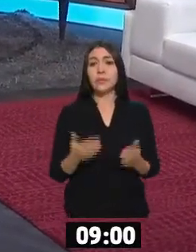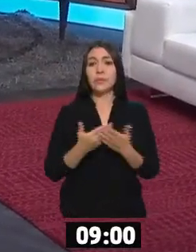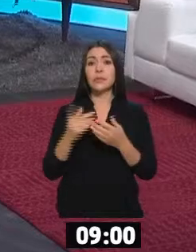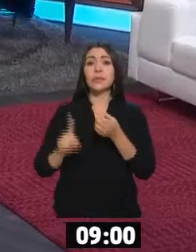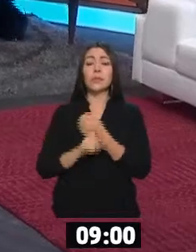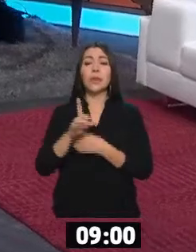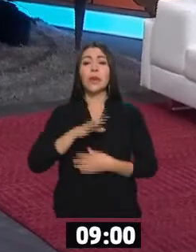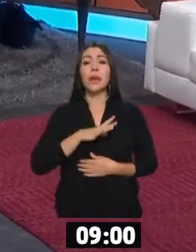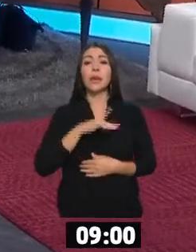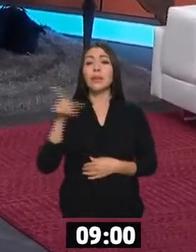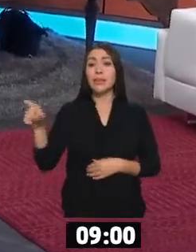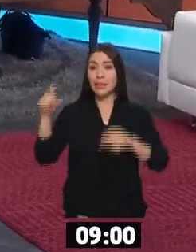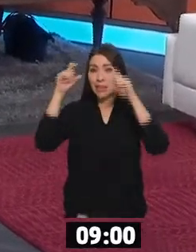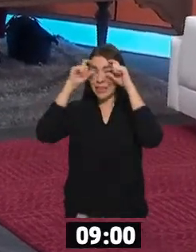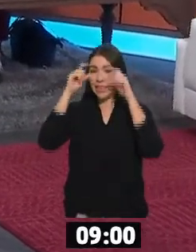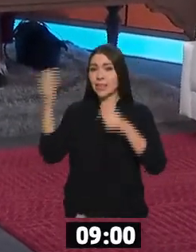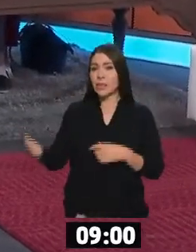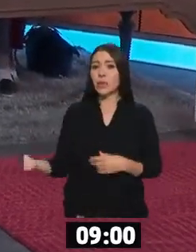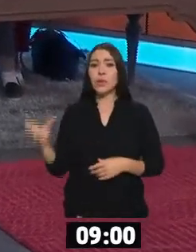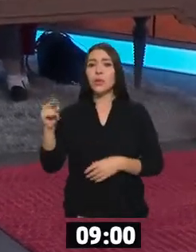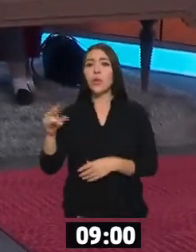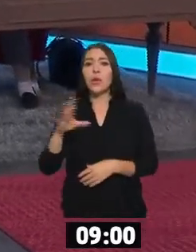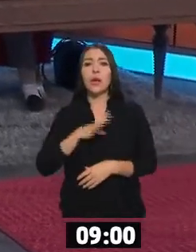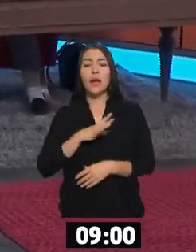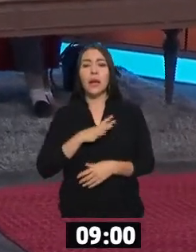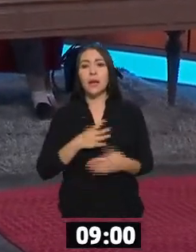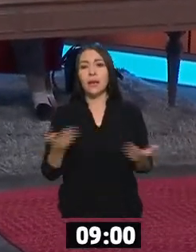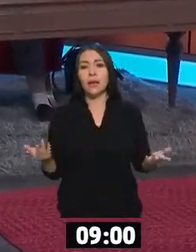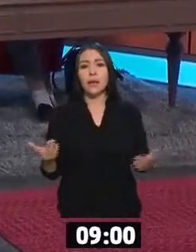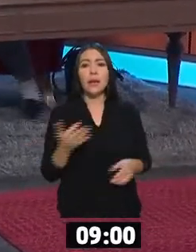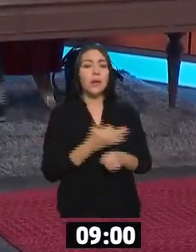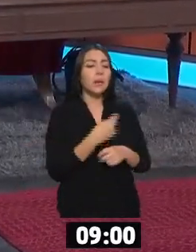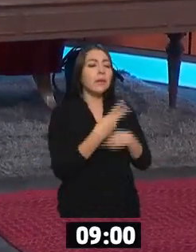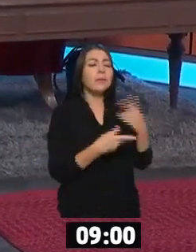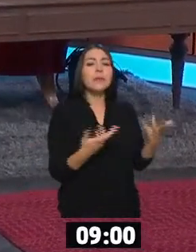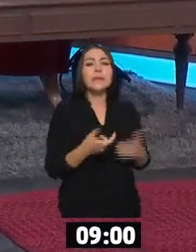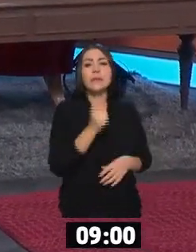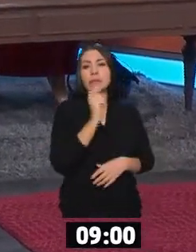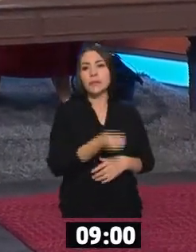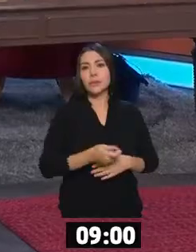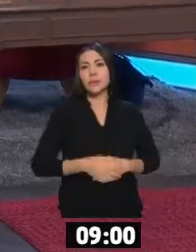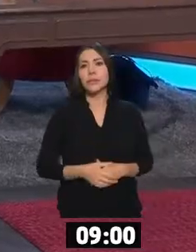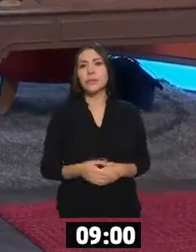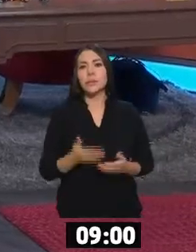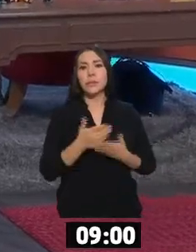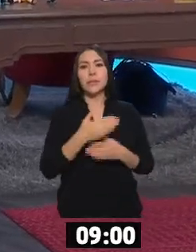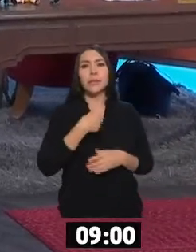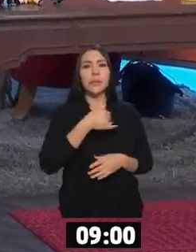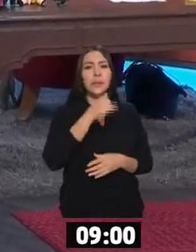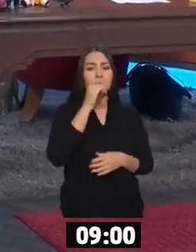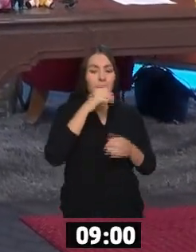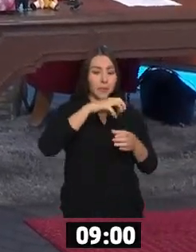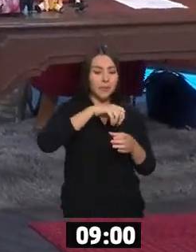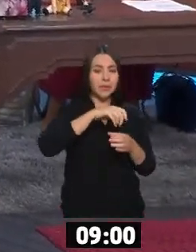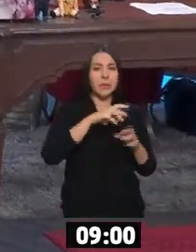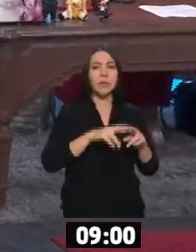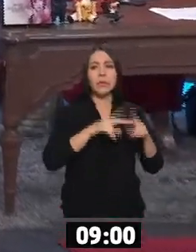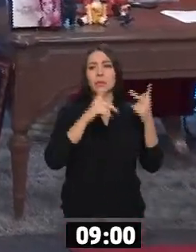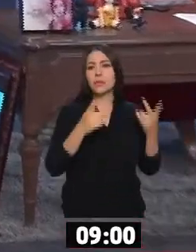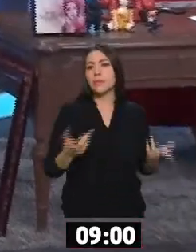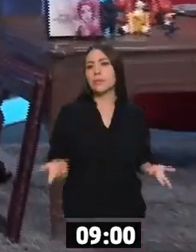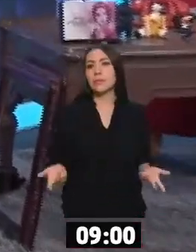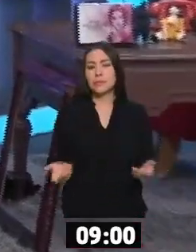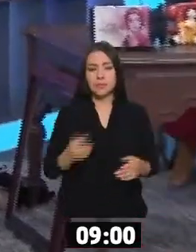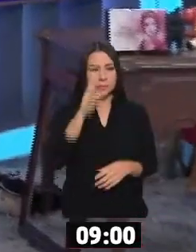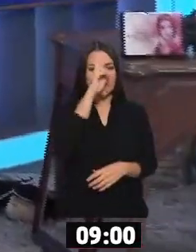de ¡Mis Leo. lentes! Es inútil. ¿Qué vamos a hacer? Espérenme, y además ya se me rompió mi termo, o sea... No, esto es el